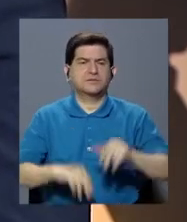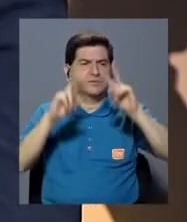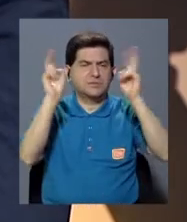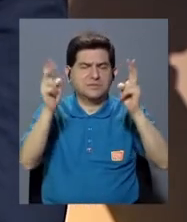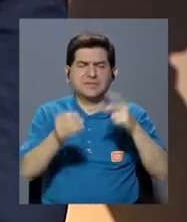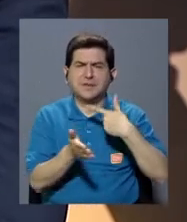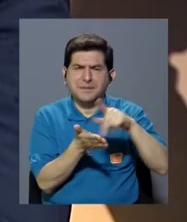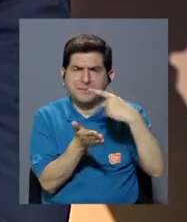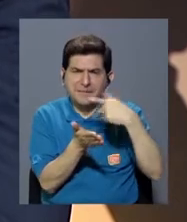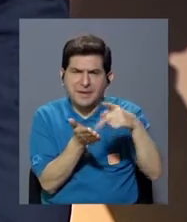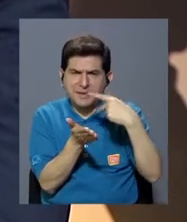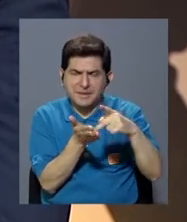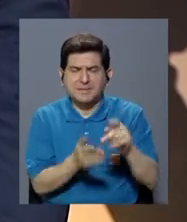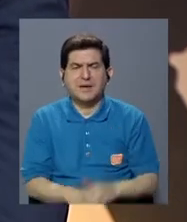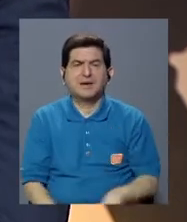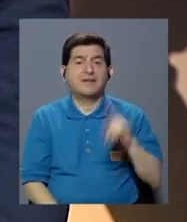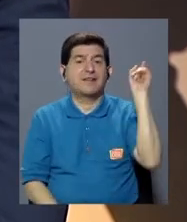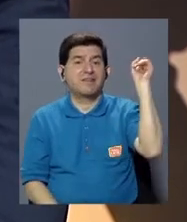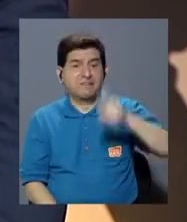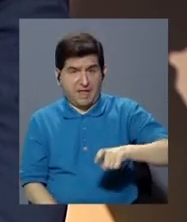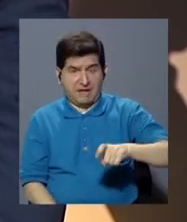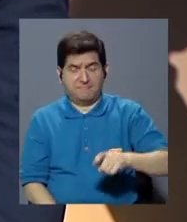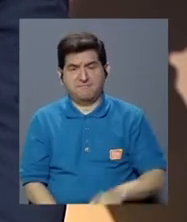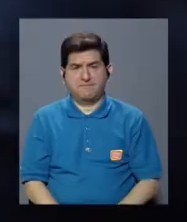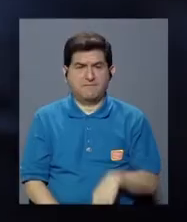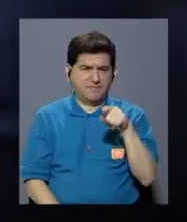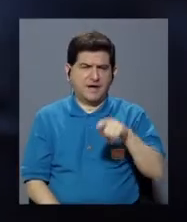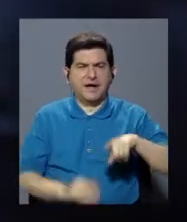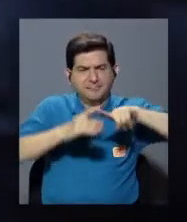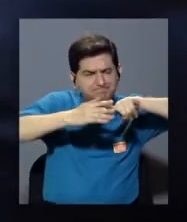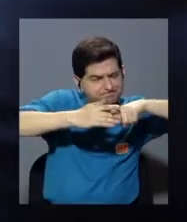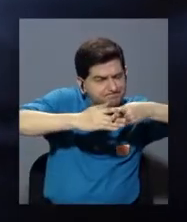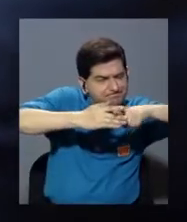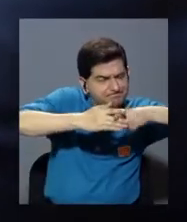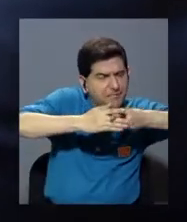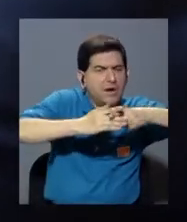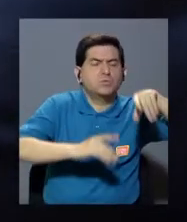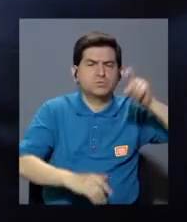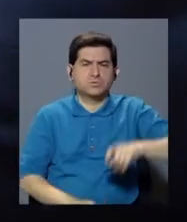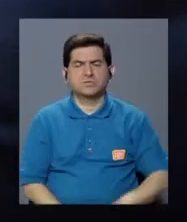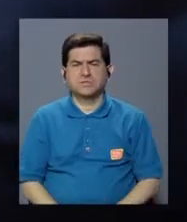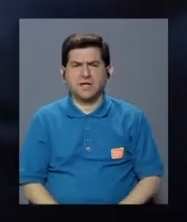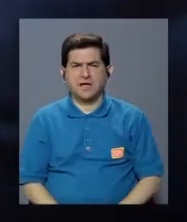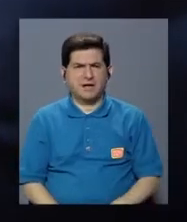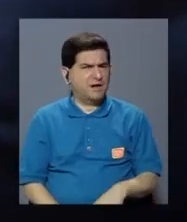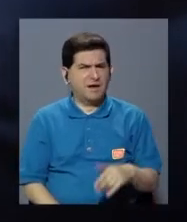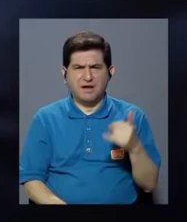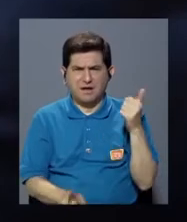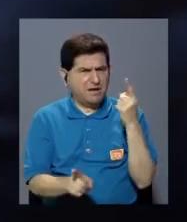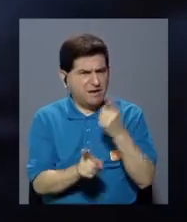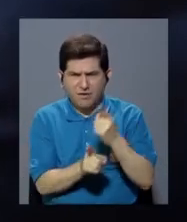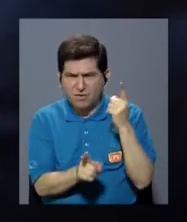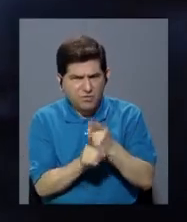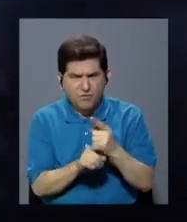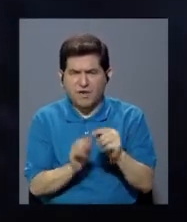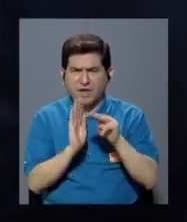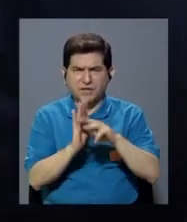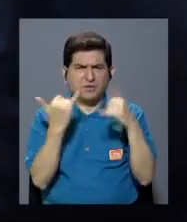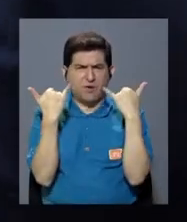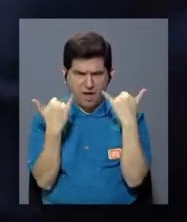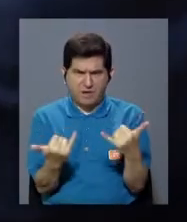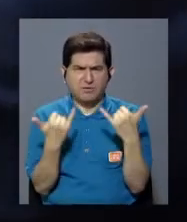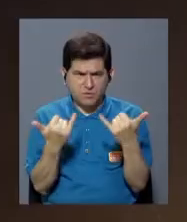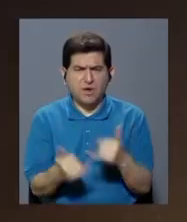hay un tema de tarifas ahí que debe de efectivamente de calibrarse, ¿verdad? O sea, es incorrecto el